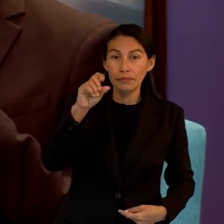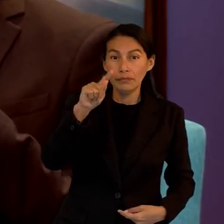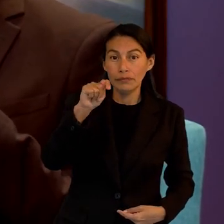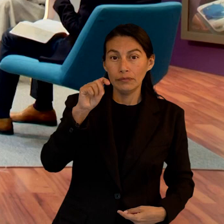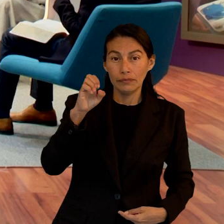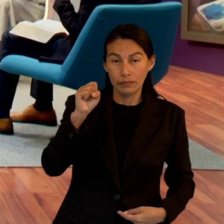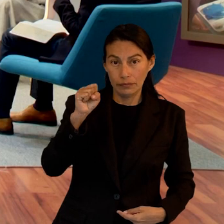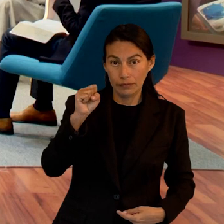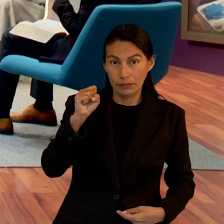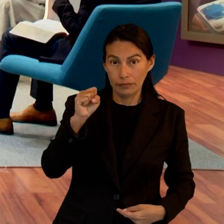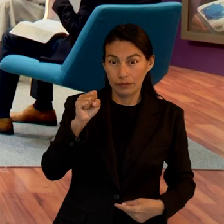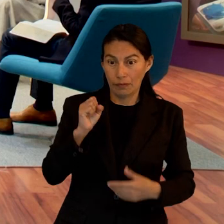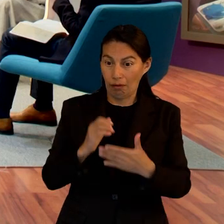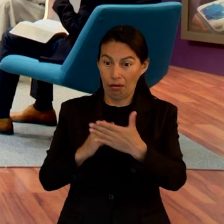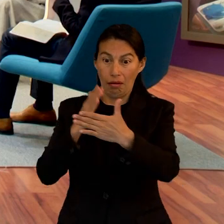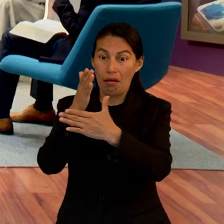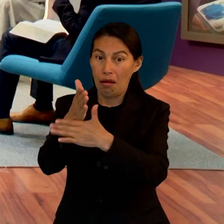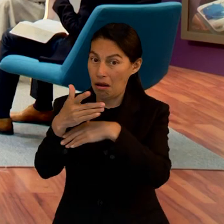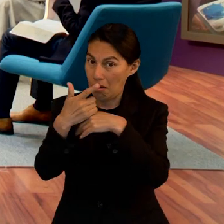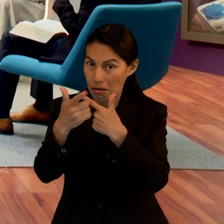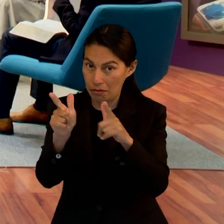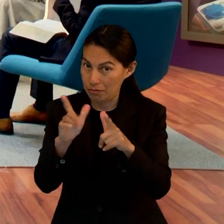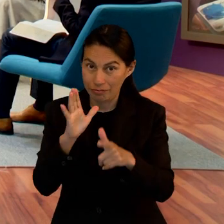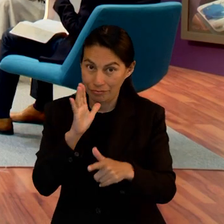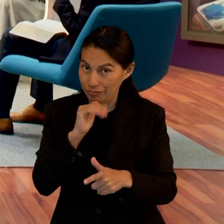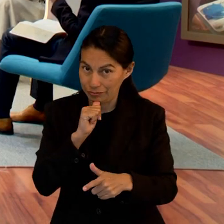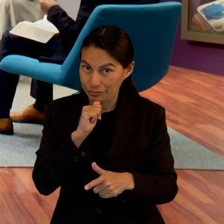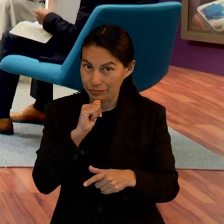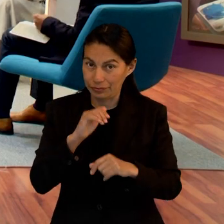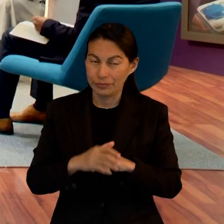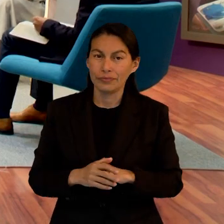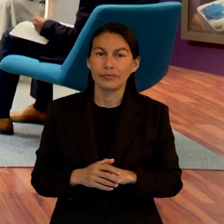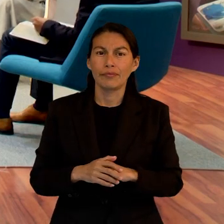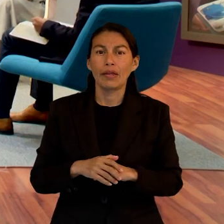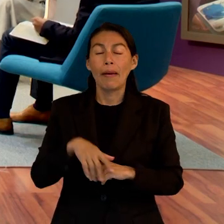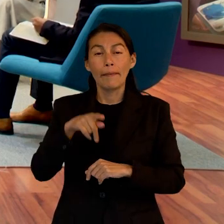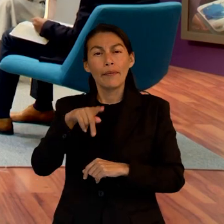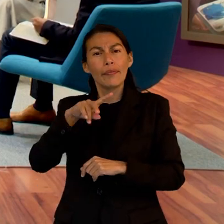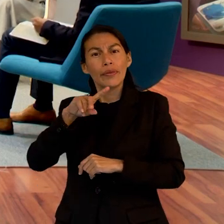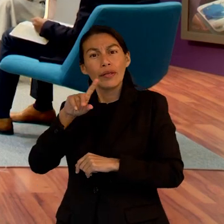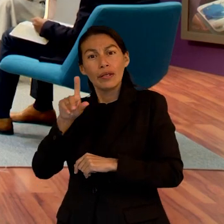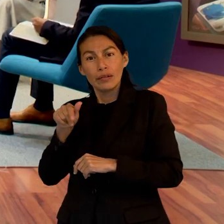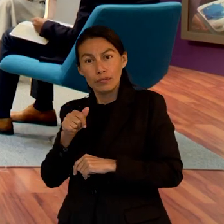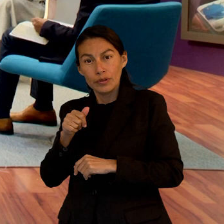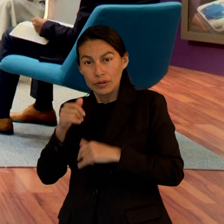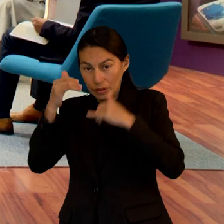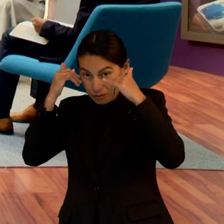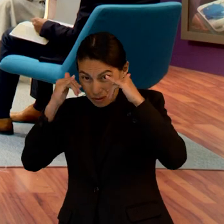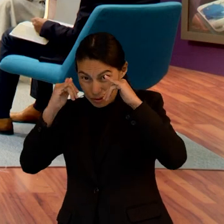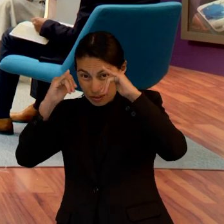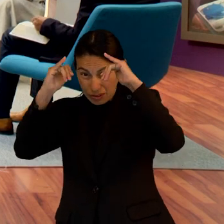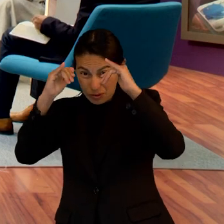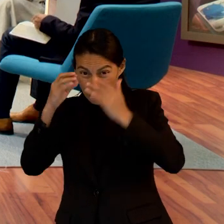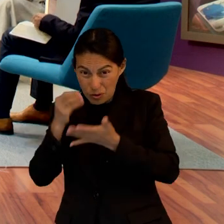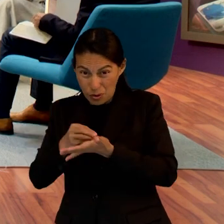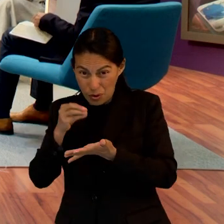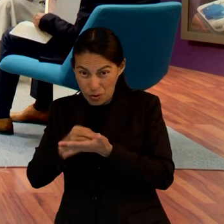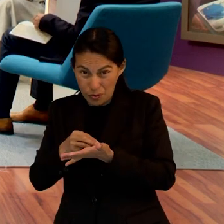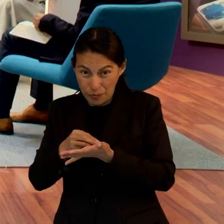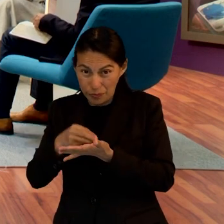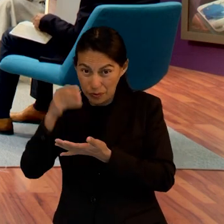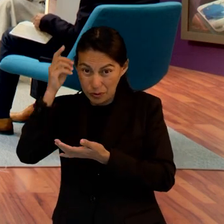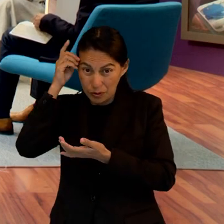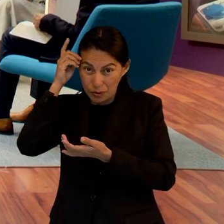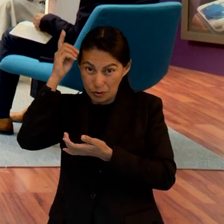después del pecado del becerro de oro yo le dijo moisés que no los acompañaría